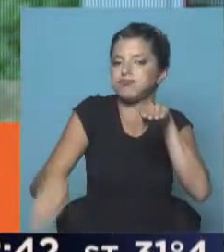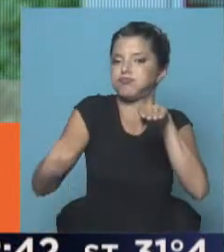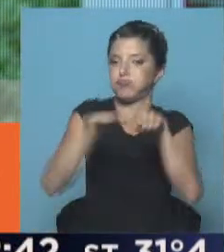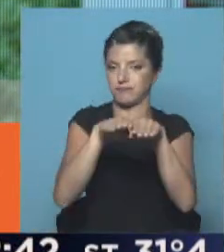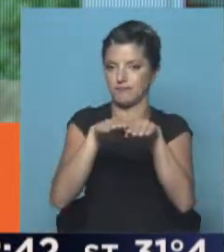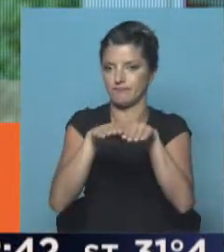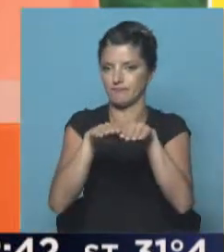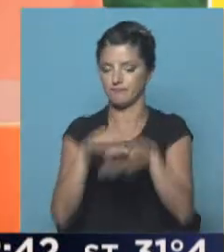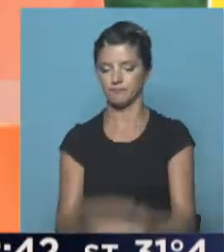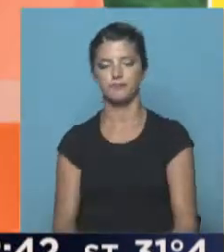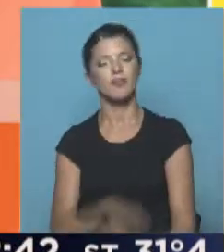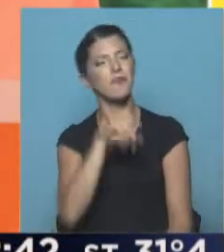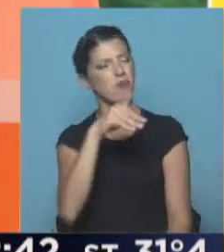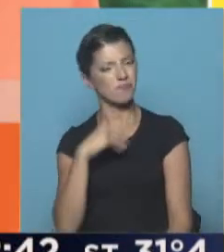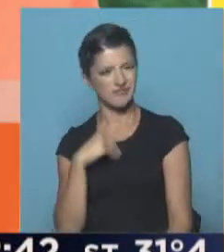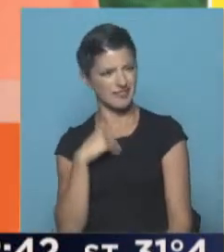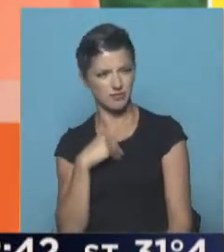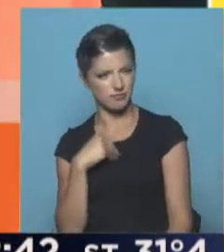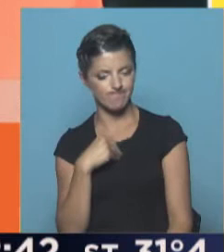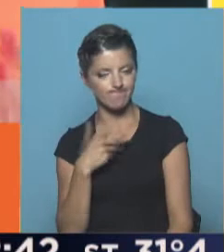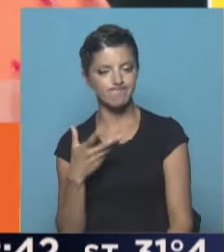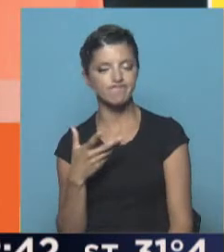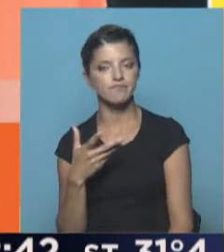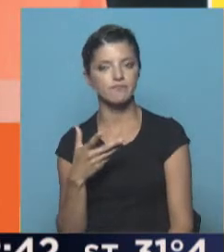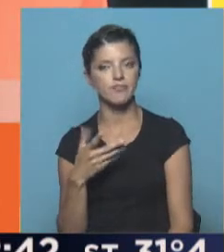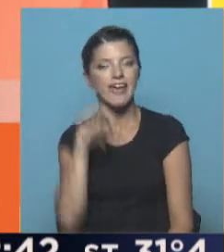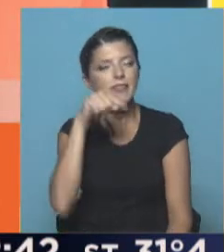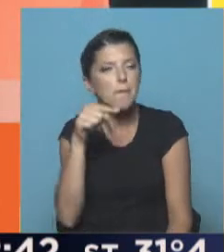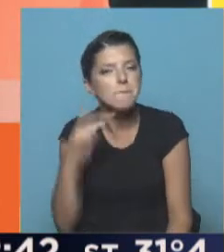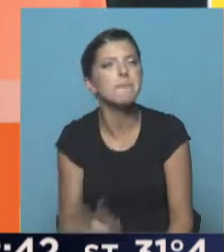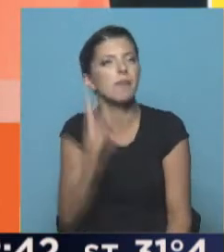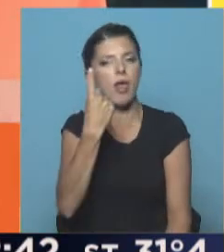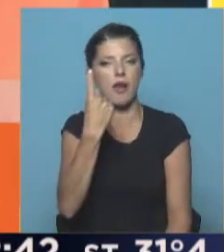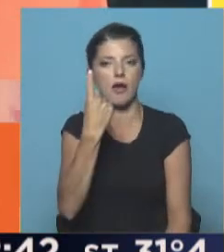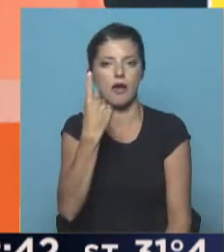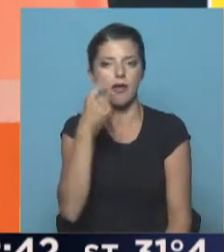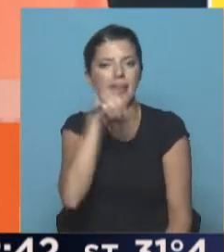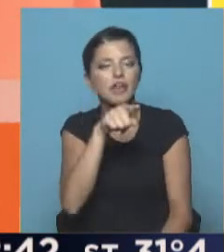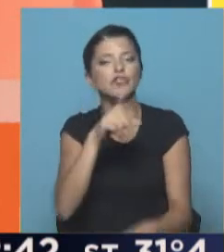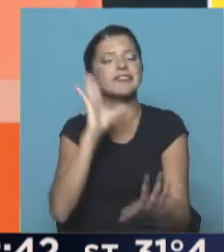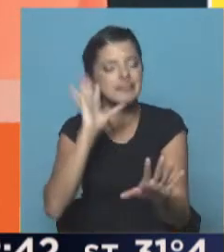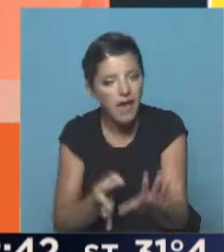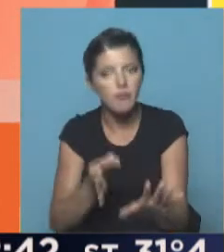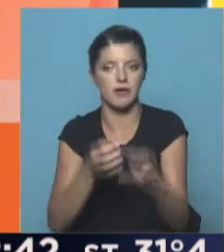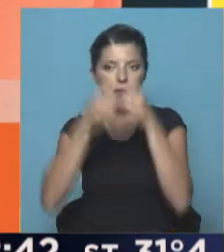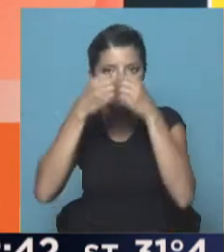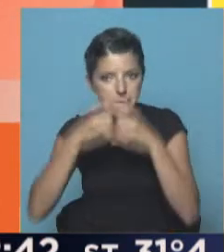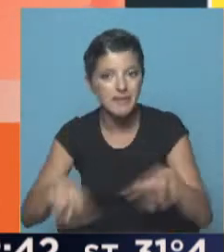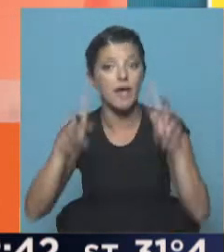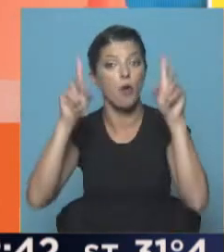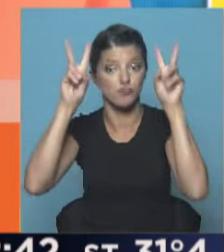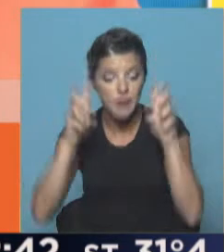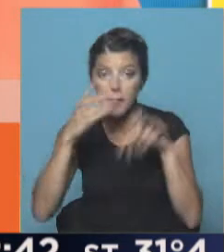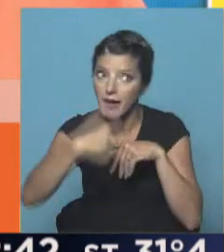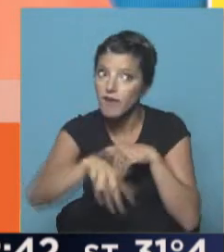raúl que es algo que digamos que en donde por primera vez están ellos tan conscientes que comienza a ser un tema de discusión